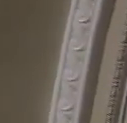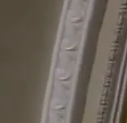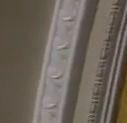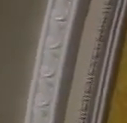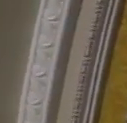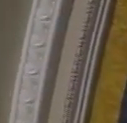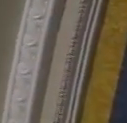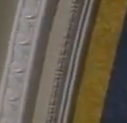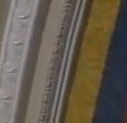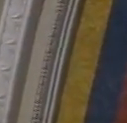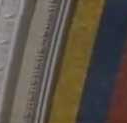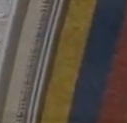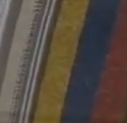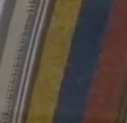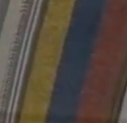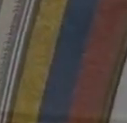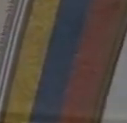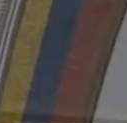de ley.